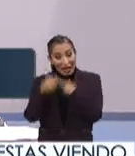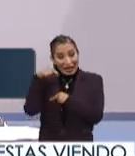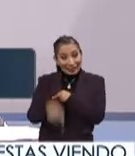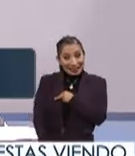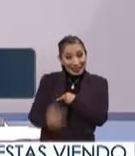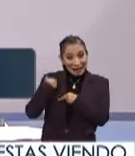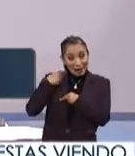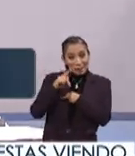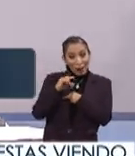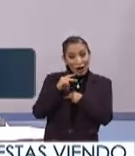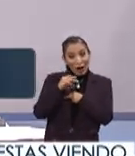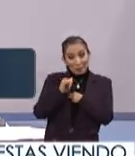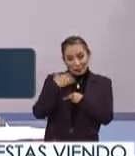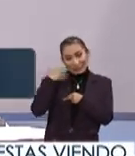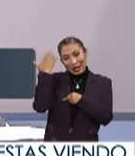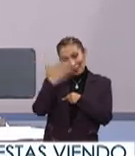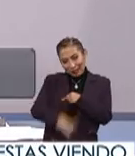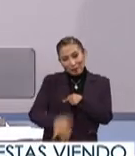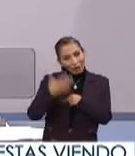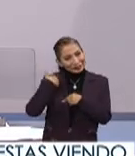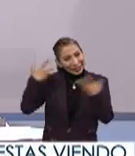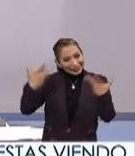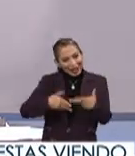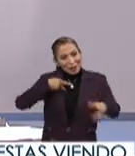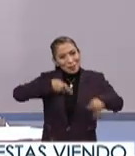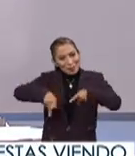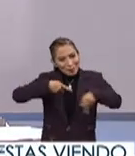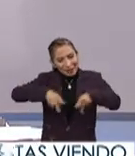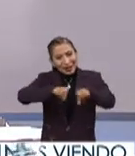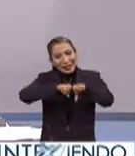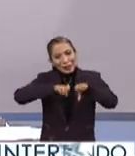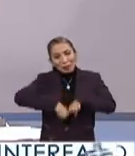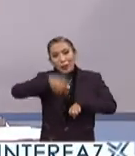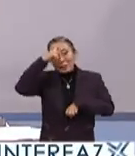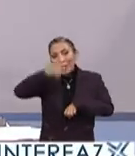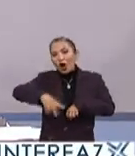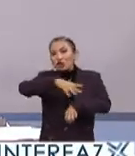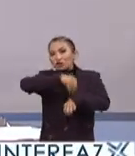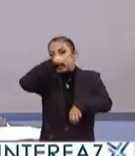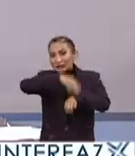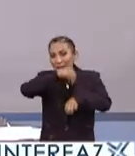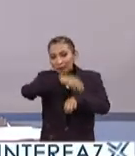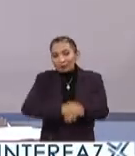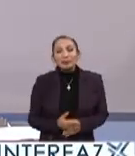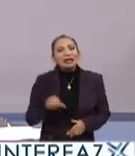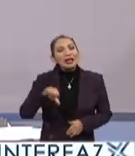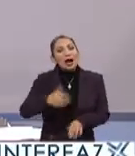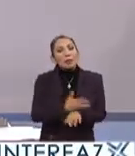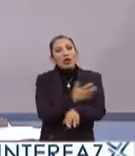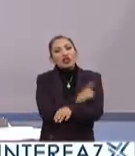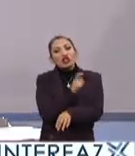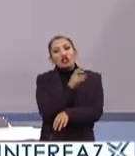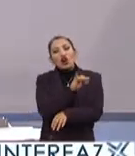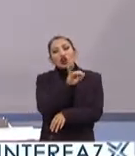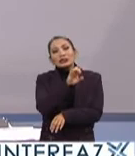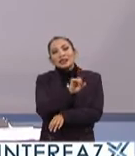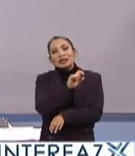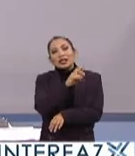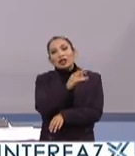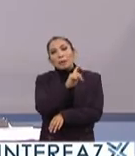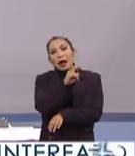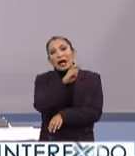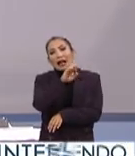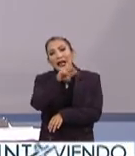aquí con nosotros en el programa, porque sabemos que se está llevando a cabo el partido México-Suecia. Y esta mañana nos acompaña el doctor José Sergio